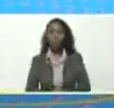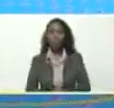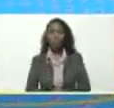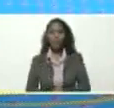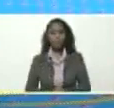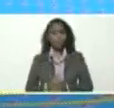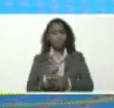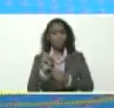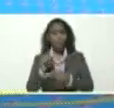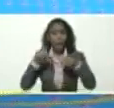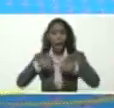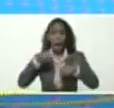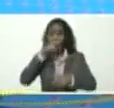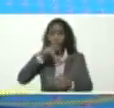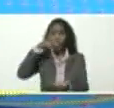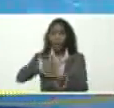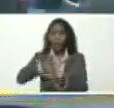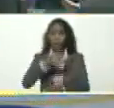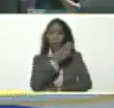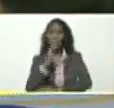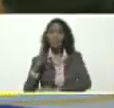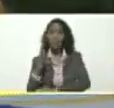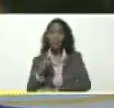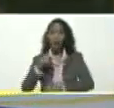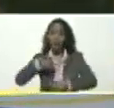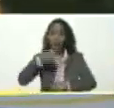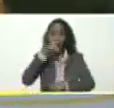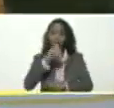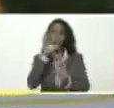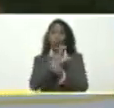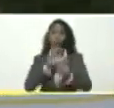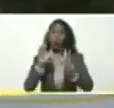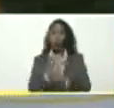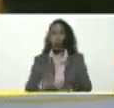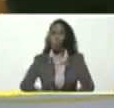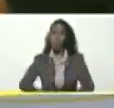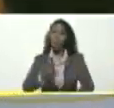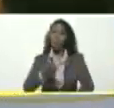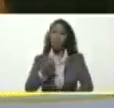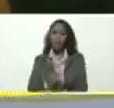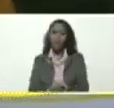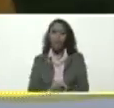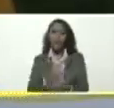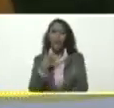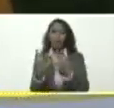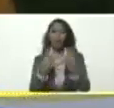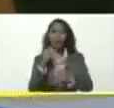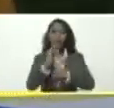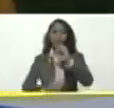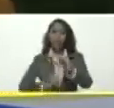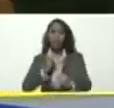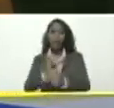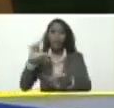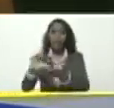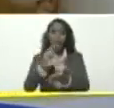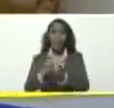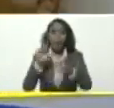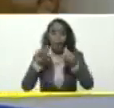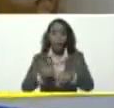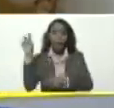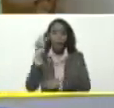Precisamente el año de Carabobo, el año del Bicentenario, ha sido un año de la cultura. Y la Feria Internacional del Libro de